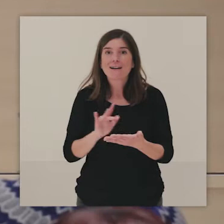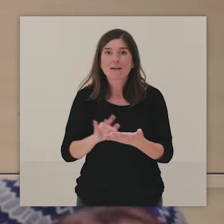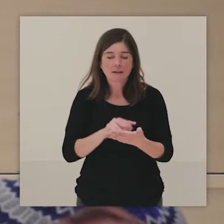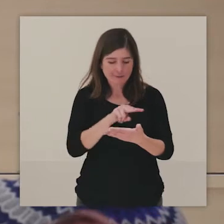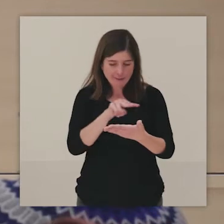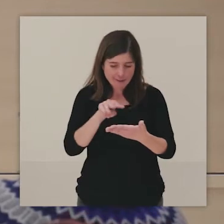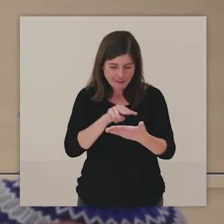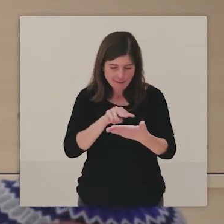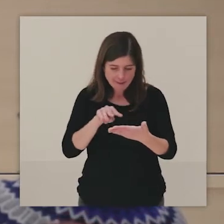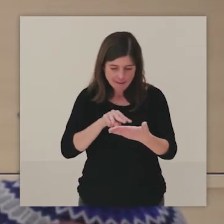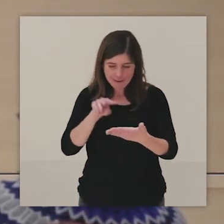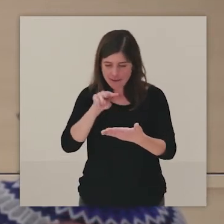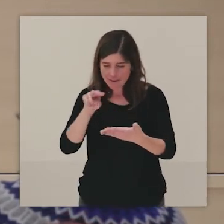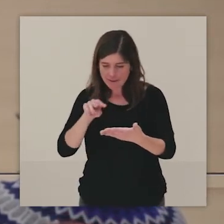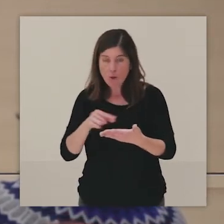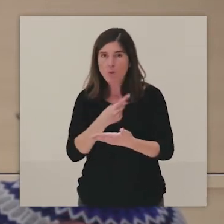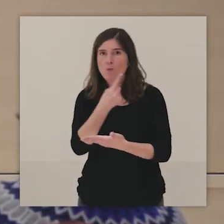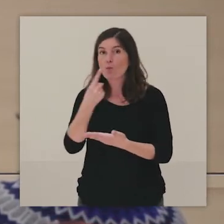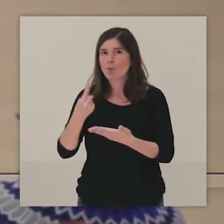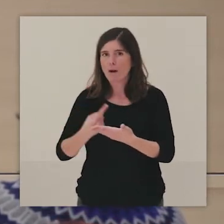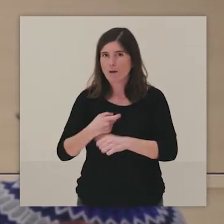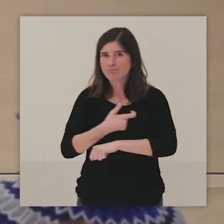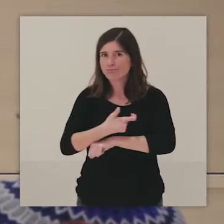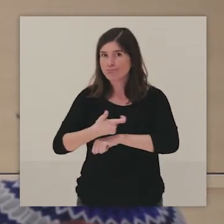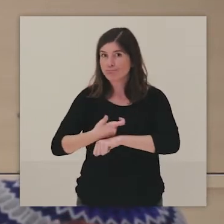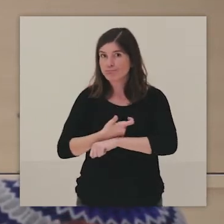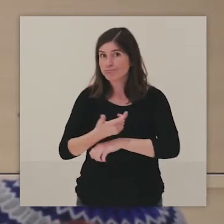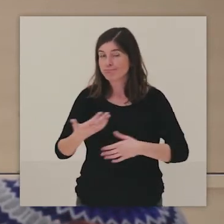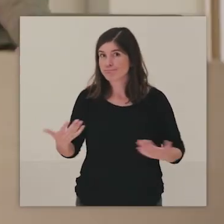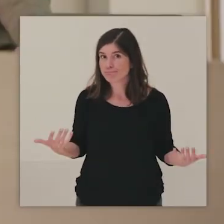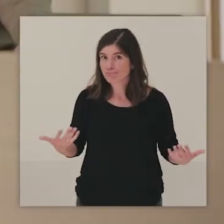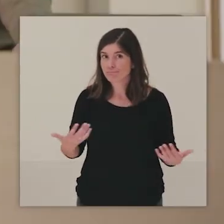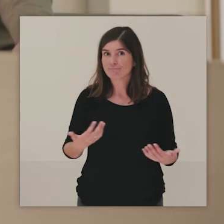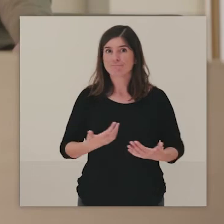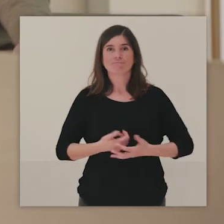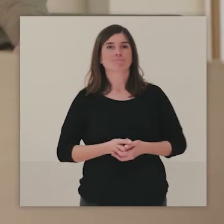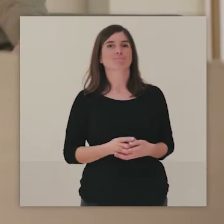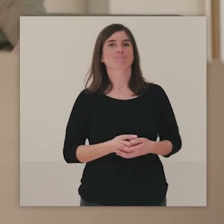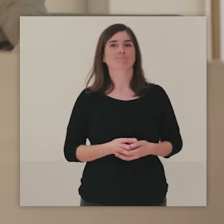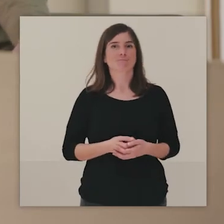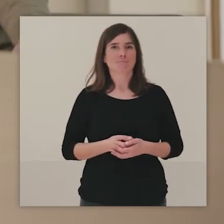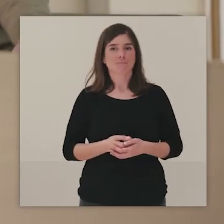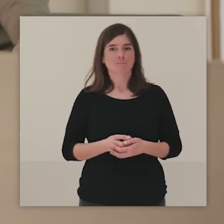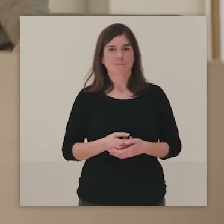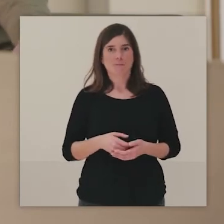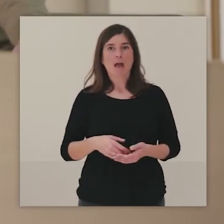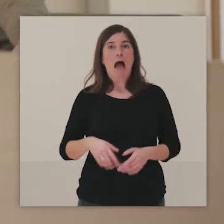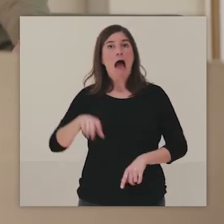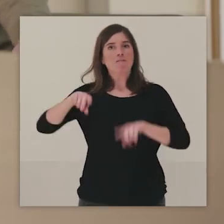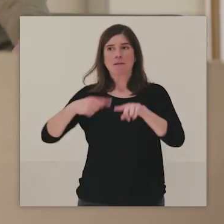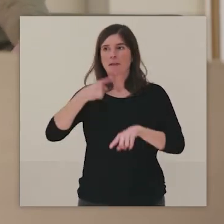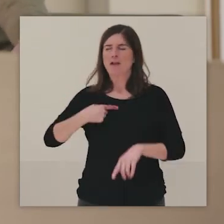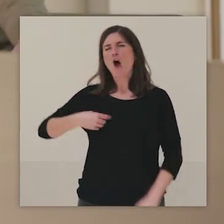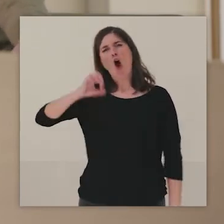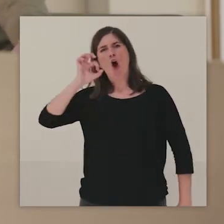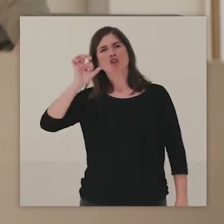Es decir, tenemos que medir muy bien. Y muchas veces luego es que nos encontramos en que dicen, ojo, es que Óscar, es que